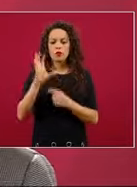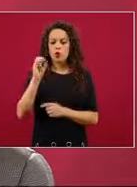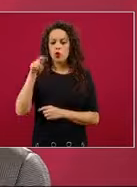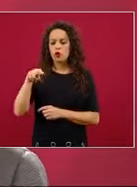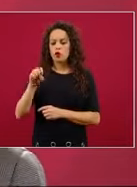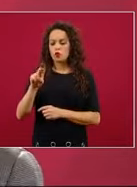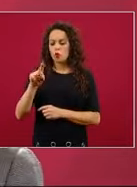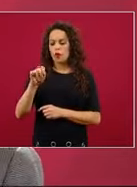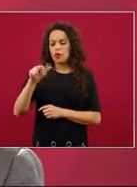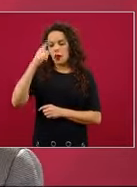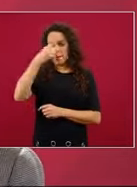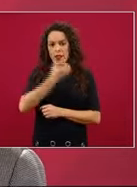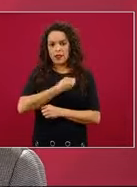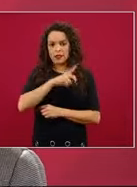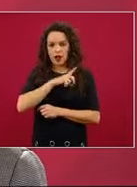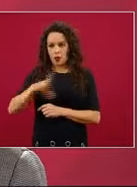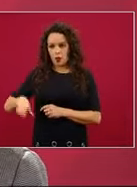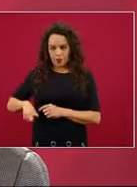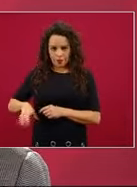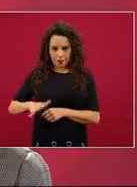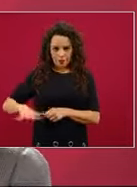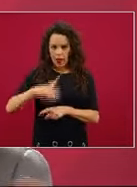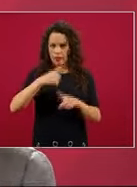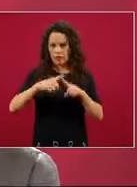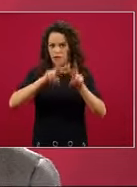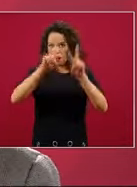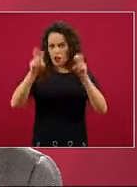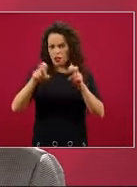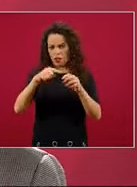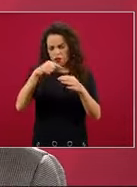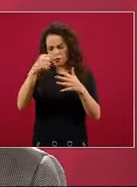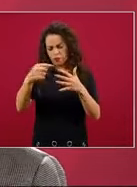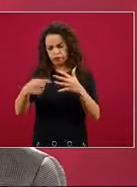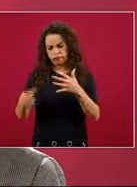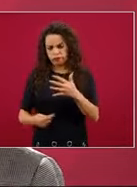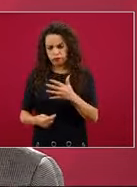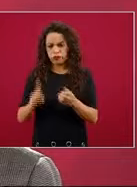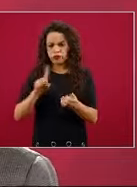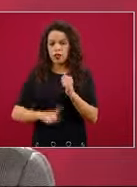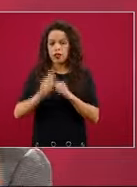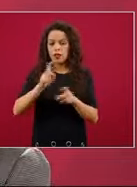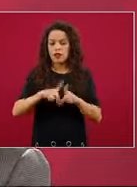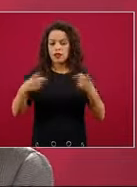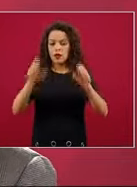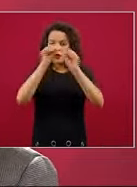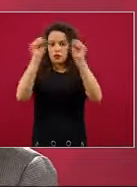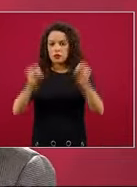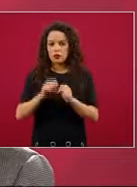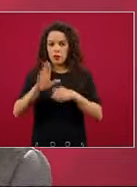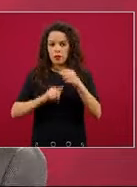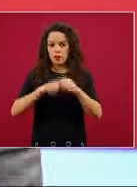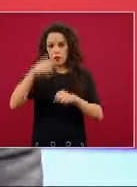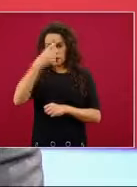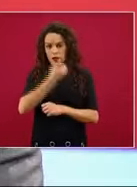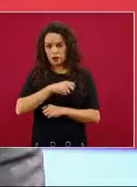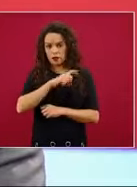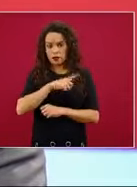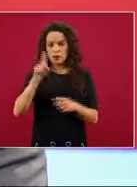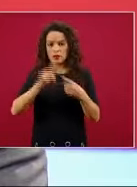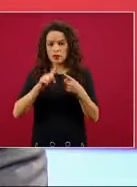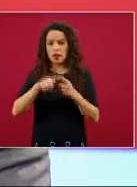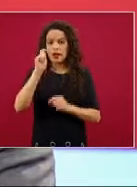Pública. Vimos varios temas que tienen que ver con el desarrollo del Sistema Nacional de Salud. Uno que fue preponderante fue el tema